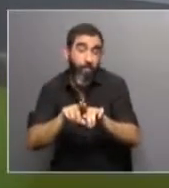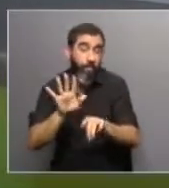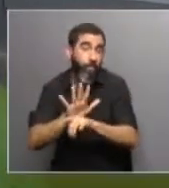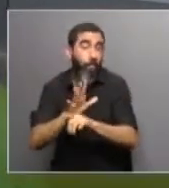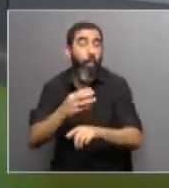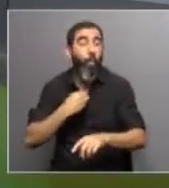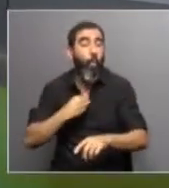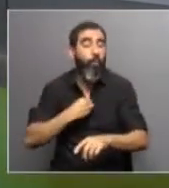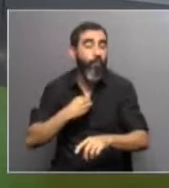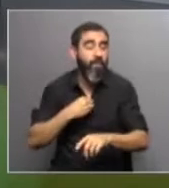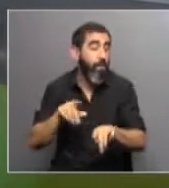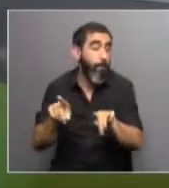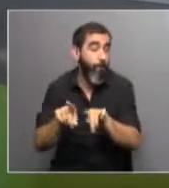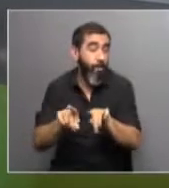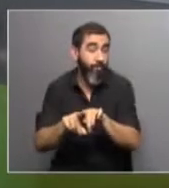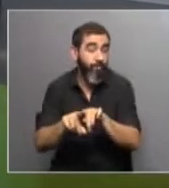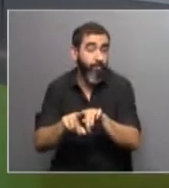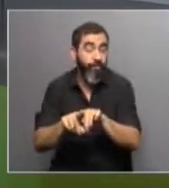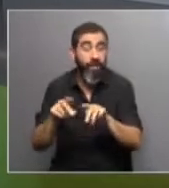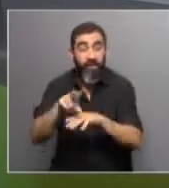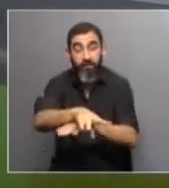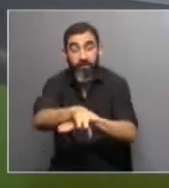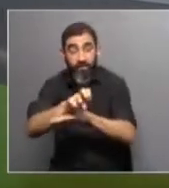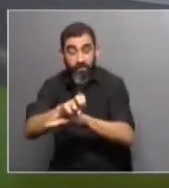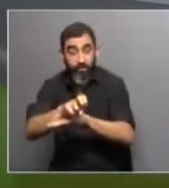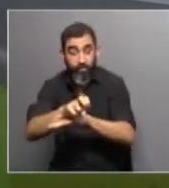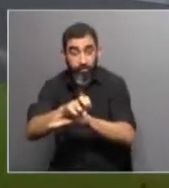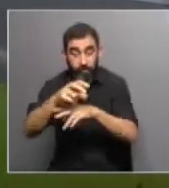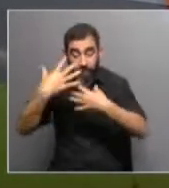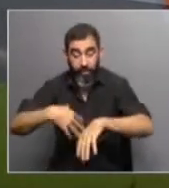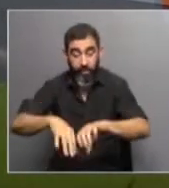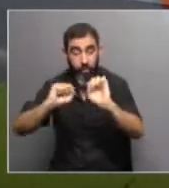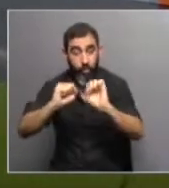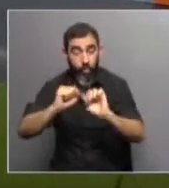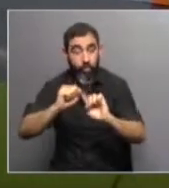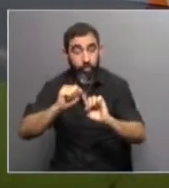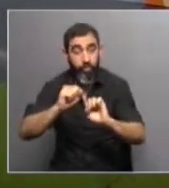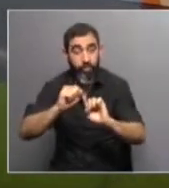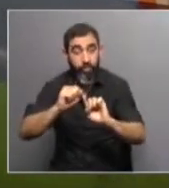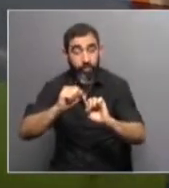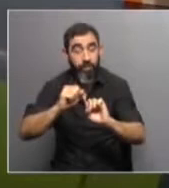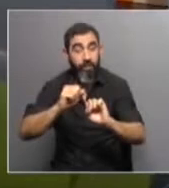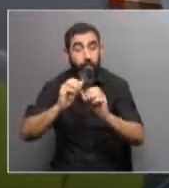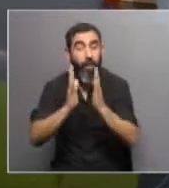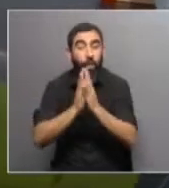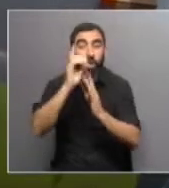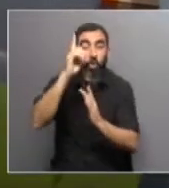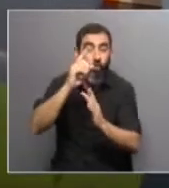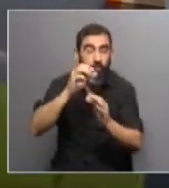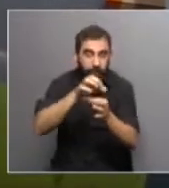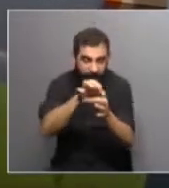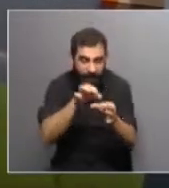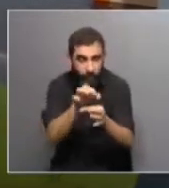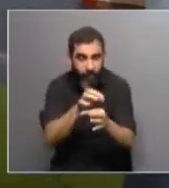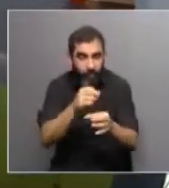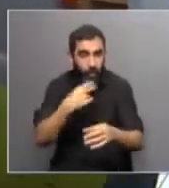confianza del que usan los físicos, por ejemplo, para el descubrimiento del bosón de Higgs, la partícula de Dios, ¿sí? Y nadie